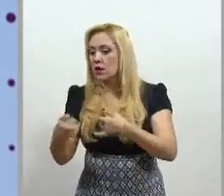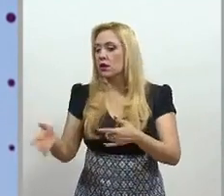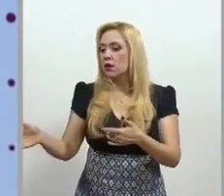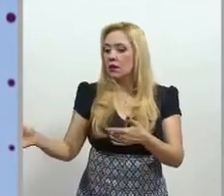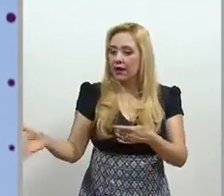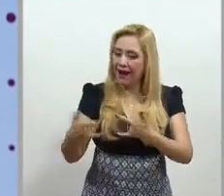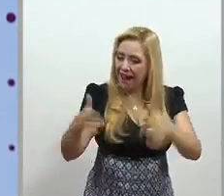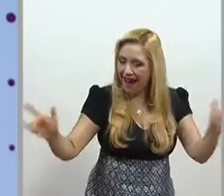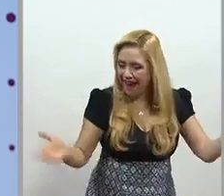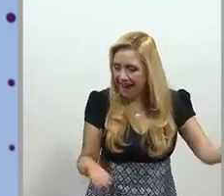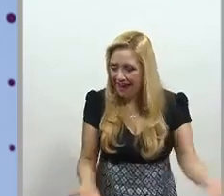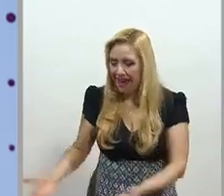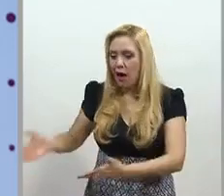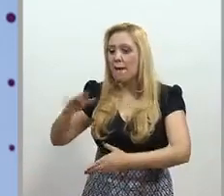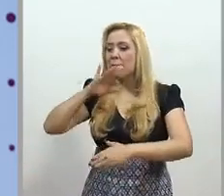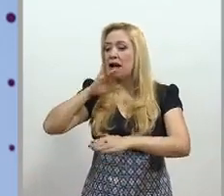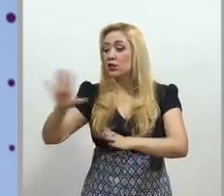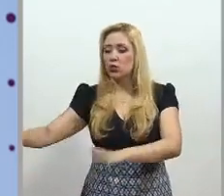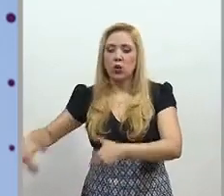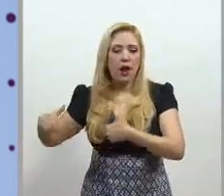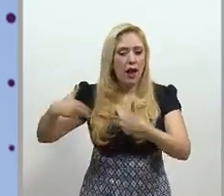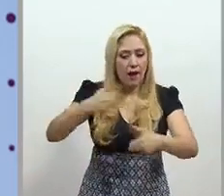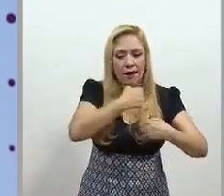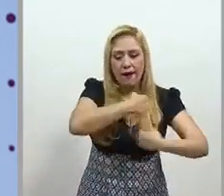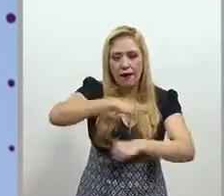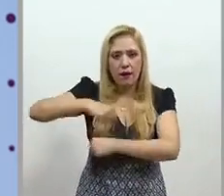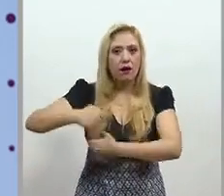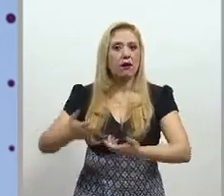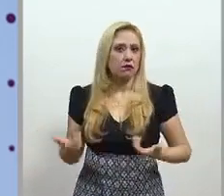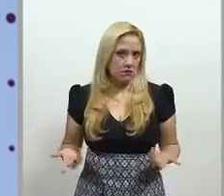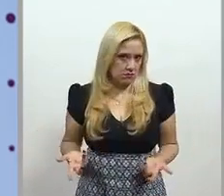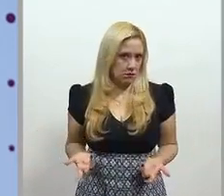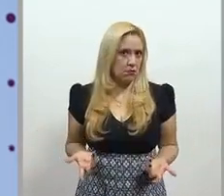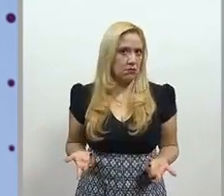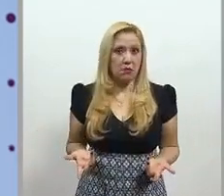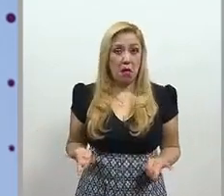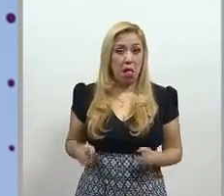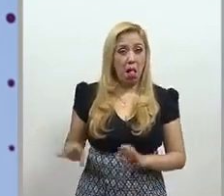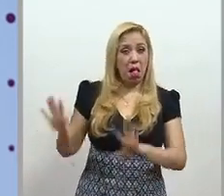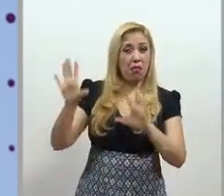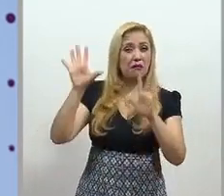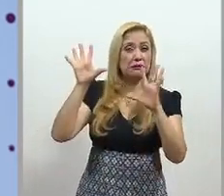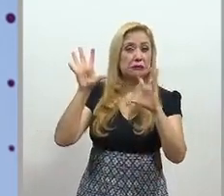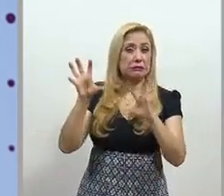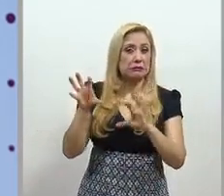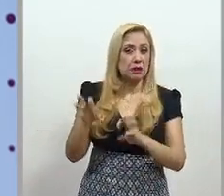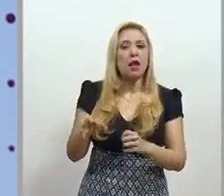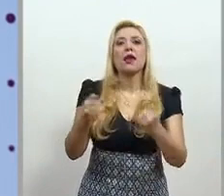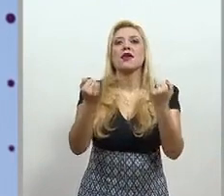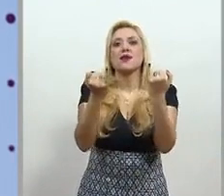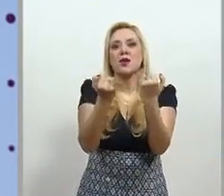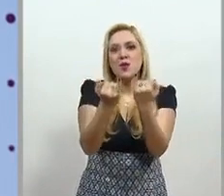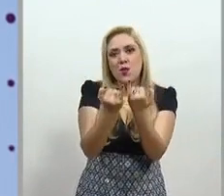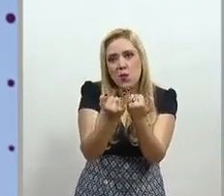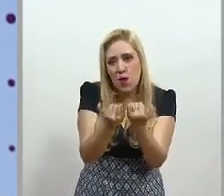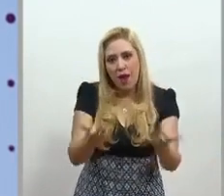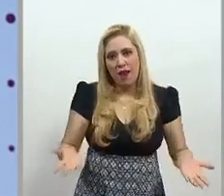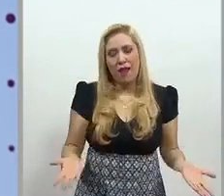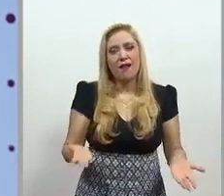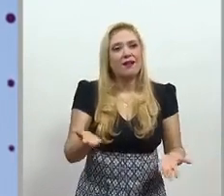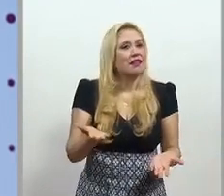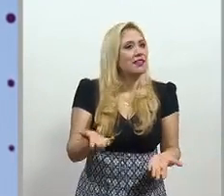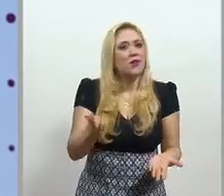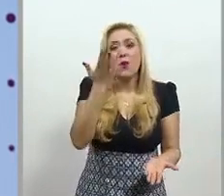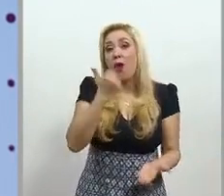basura, pues esto va a tener un problema. A nivel internacional exactamente lo mismo. Entonces, como hay problemas de coordinación muy serios,